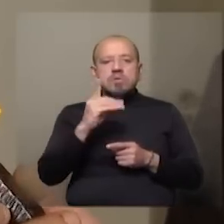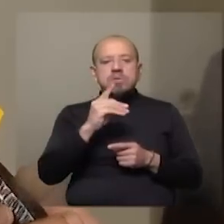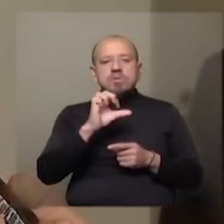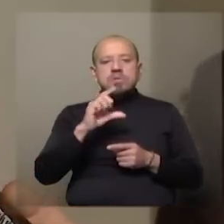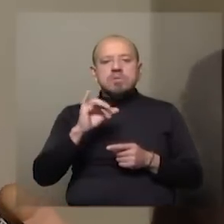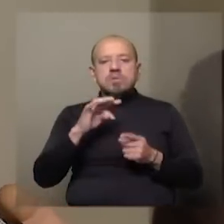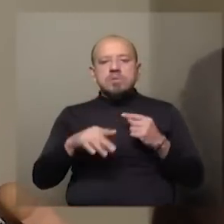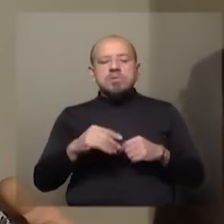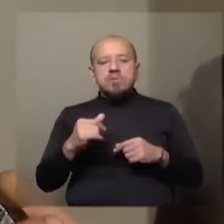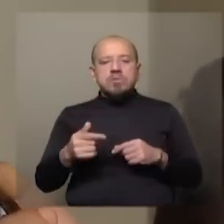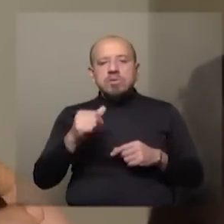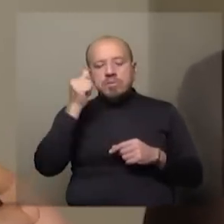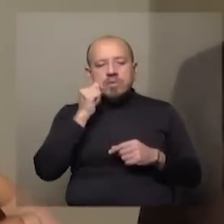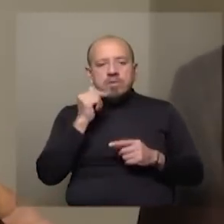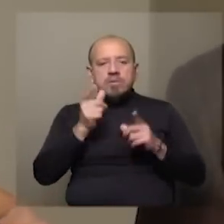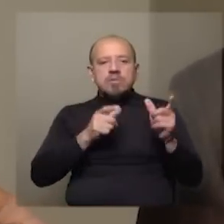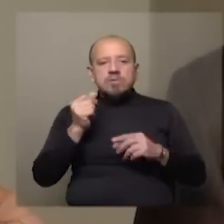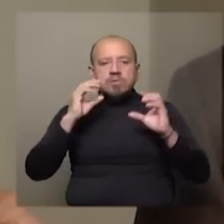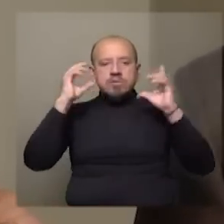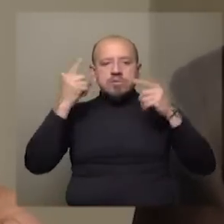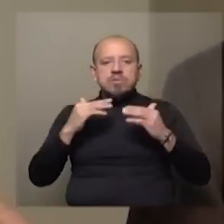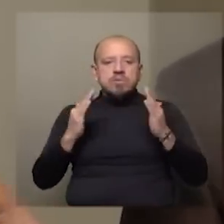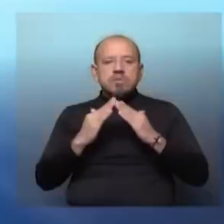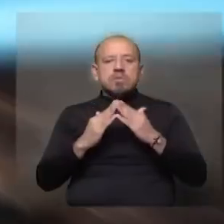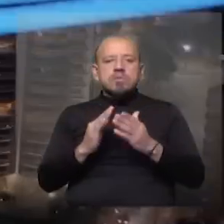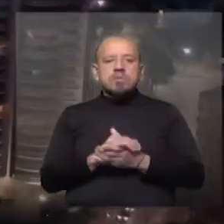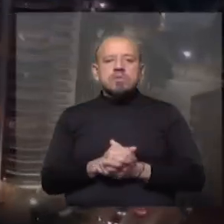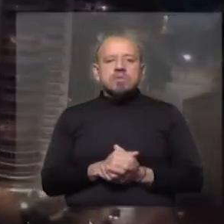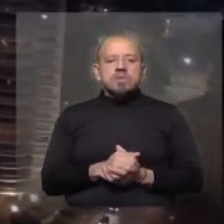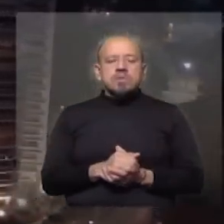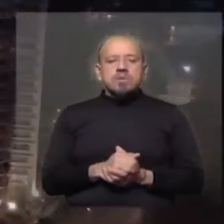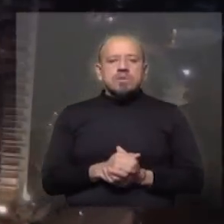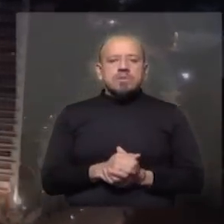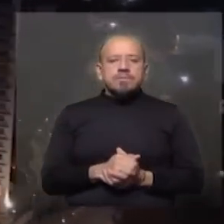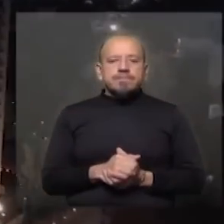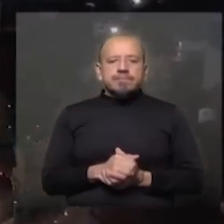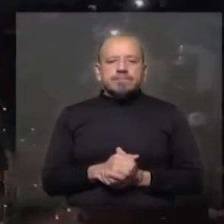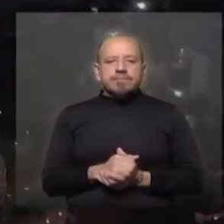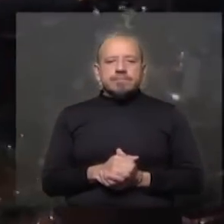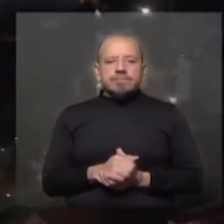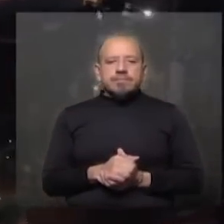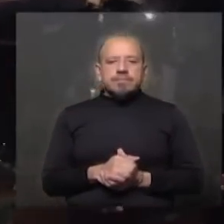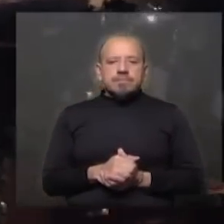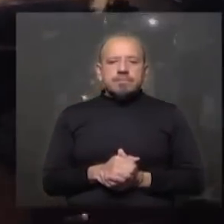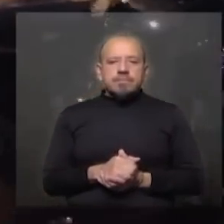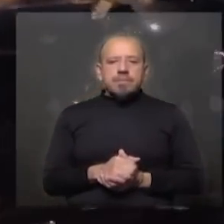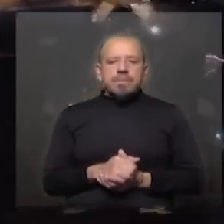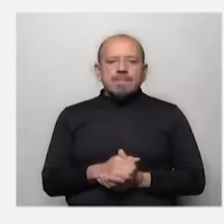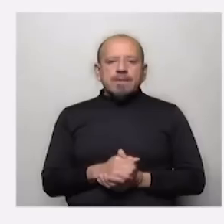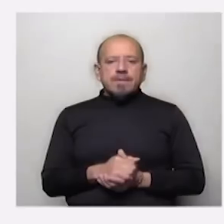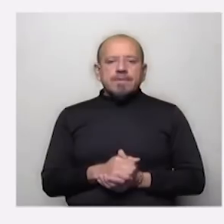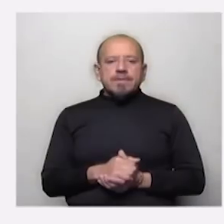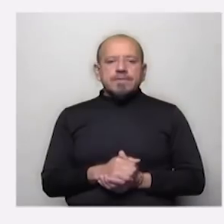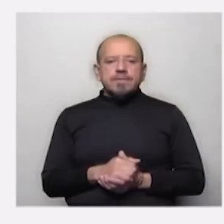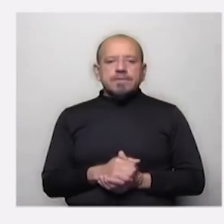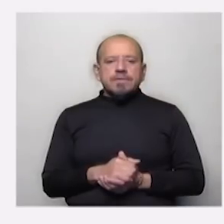trata de personas o como la propia violencia doméstica presenta antel conecta 5g con Uruguay